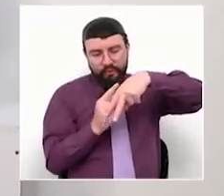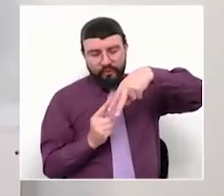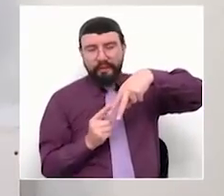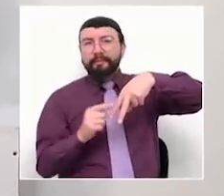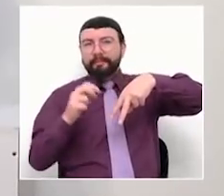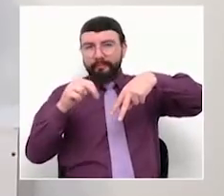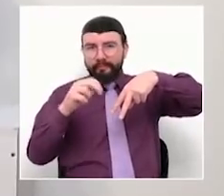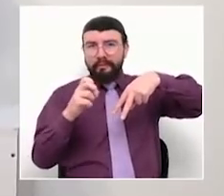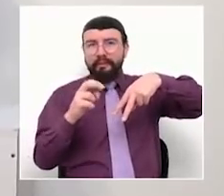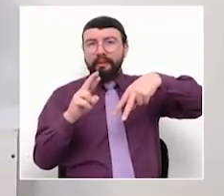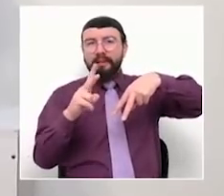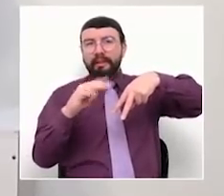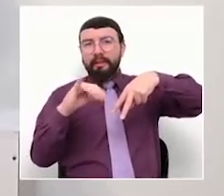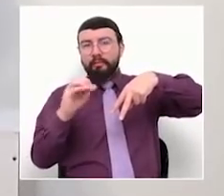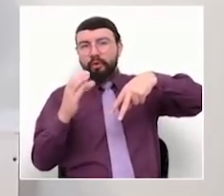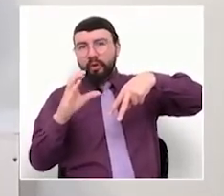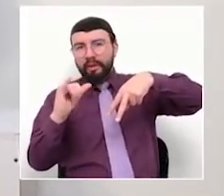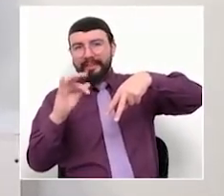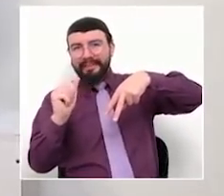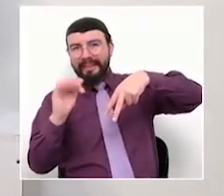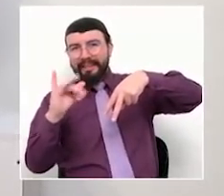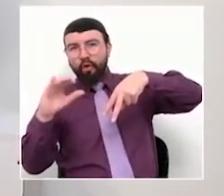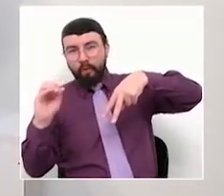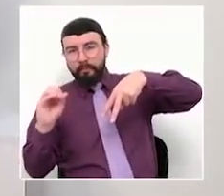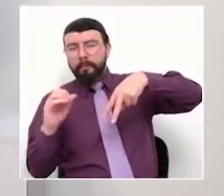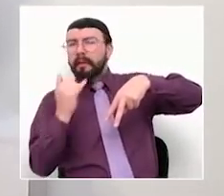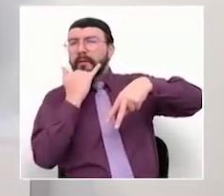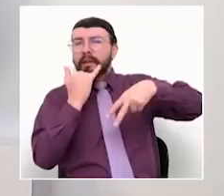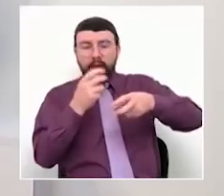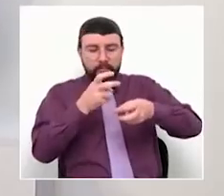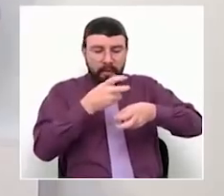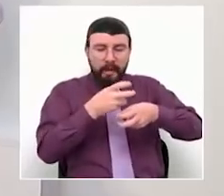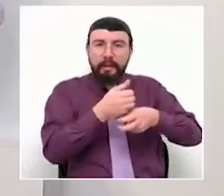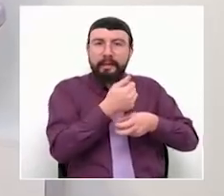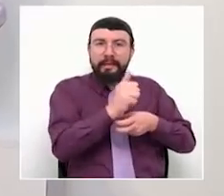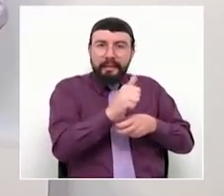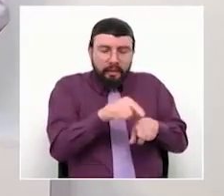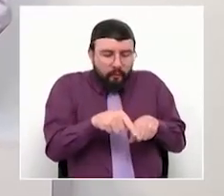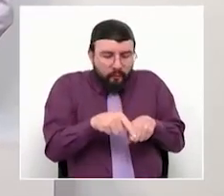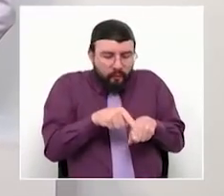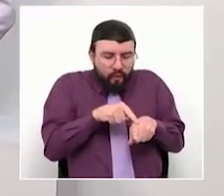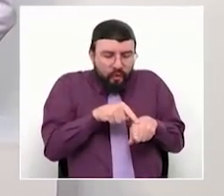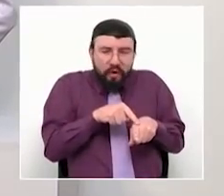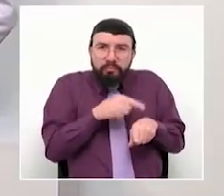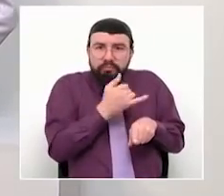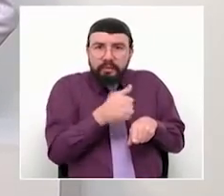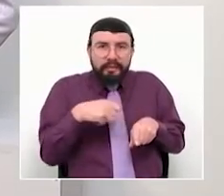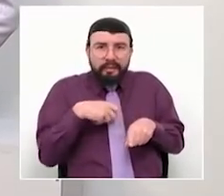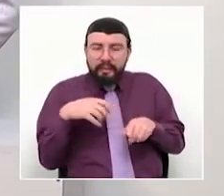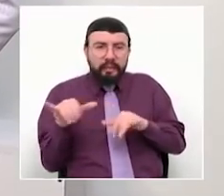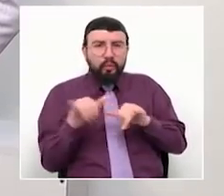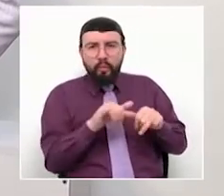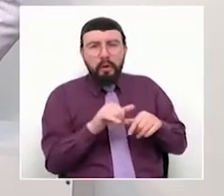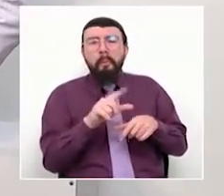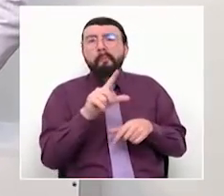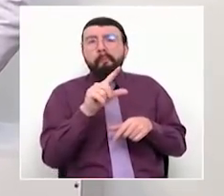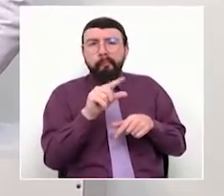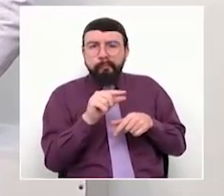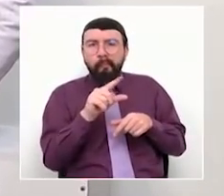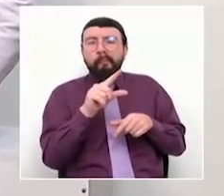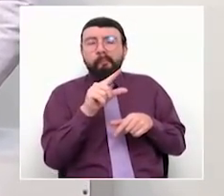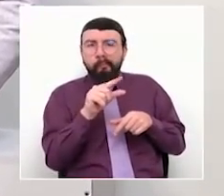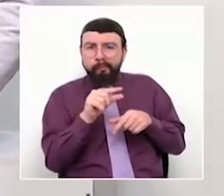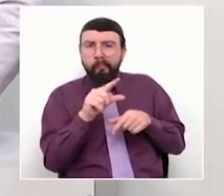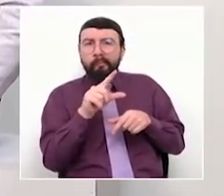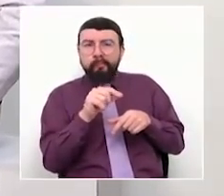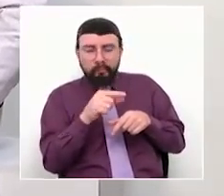llama el nervio ciático. Entonces, los primeros 10 centímetros de ese nervio tienen la misma consistencia de